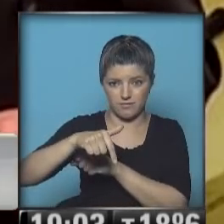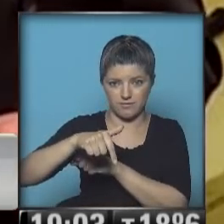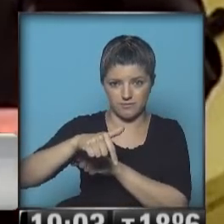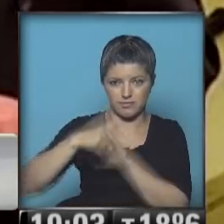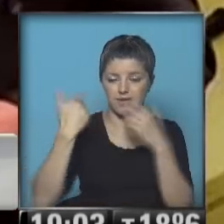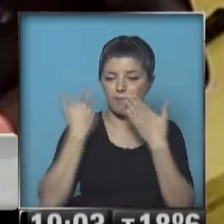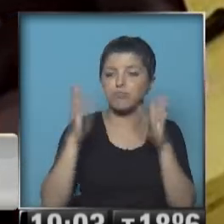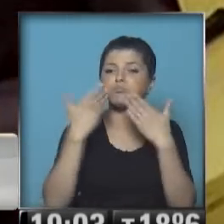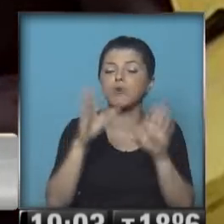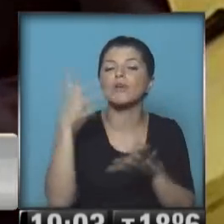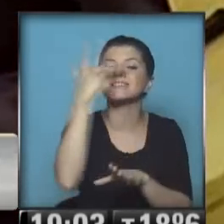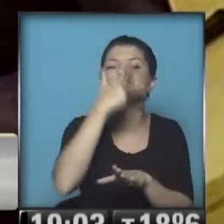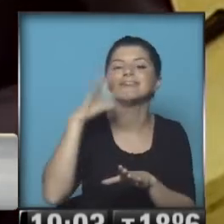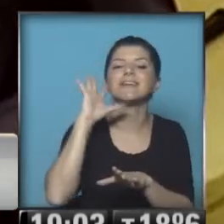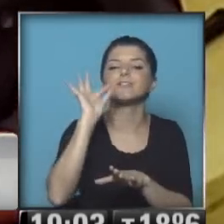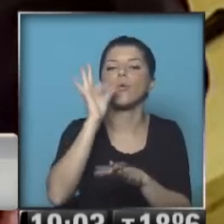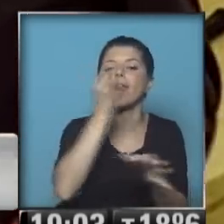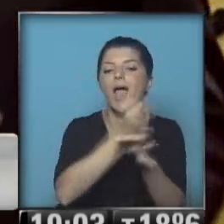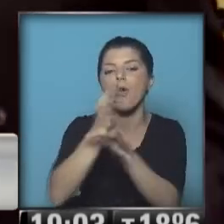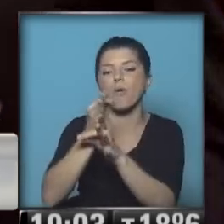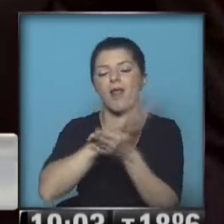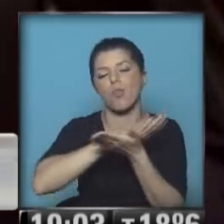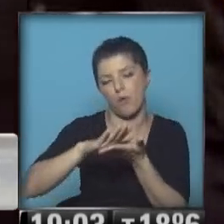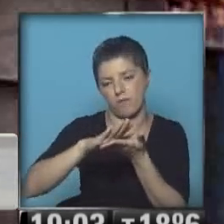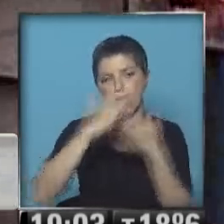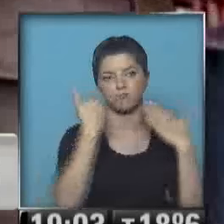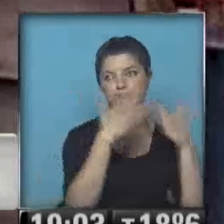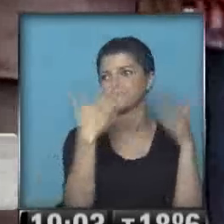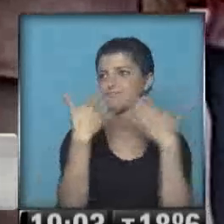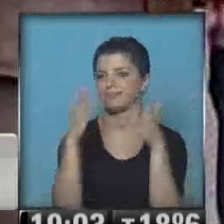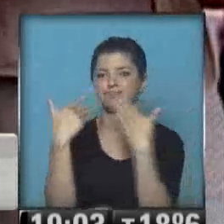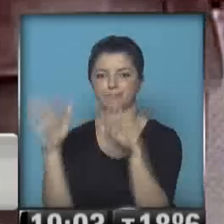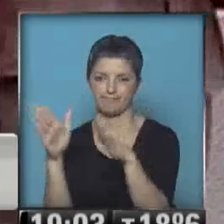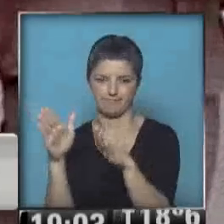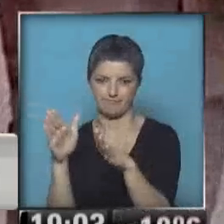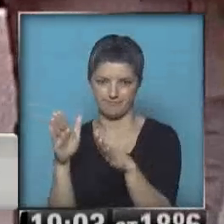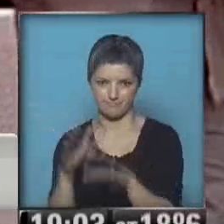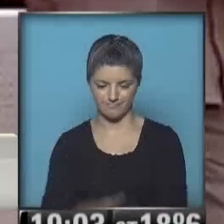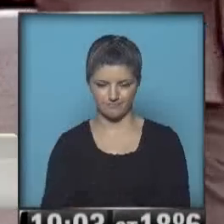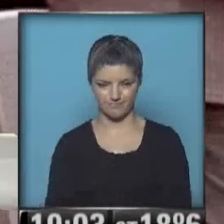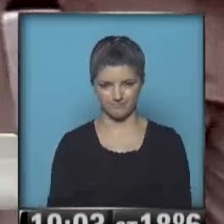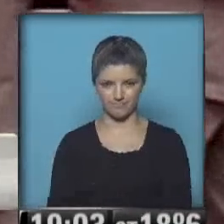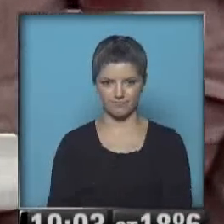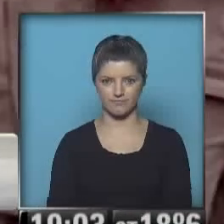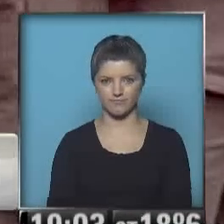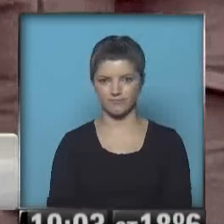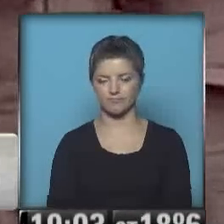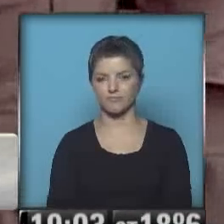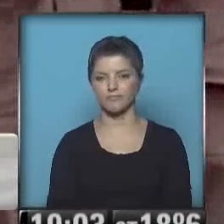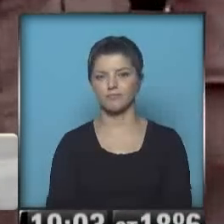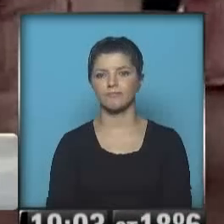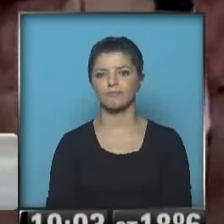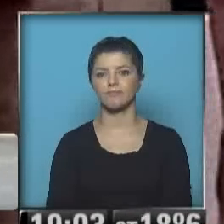Tucumán 350 escuelas nuevas. Hemos inaugurado en Tucumán